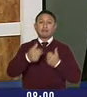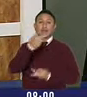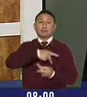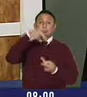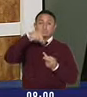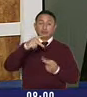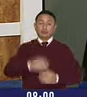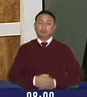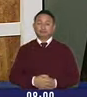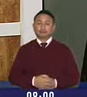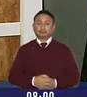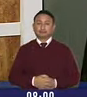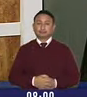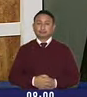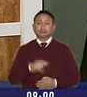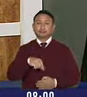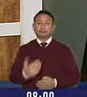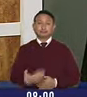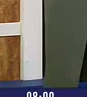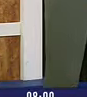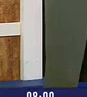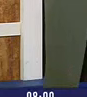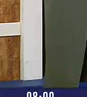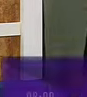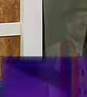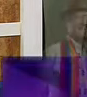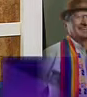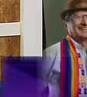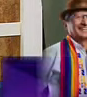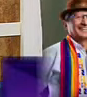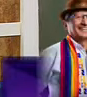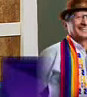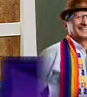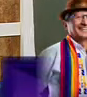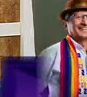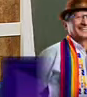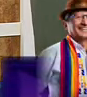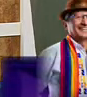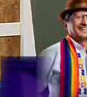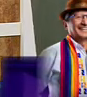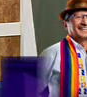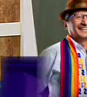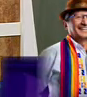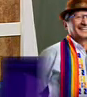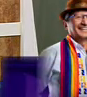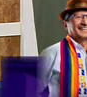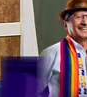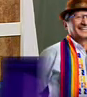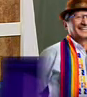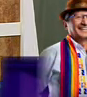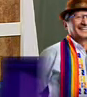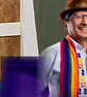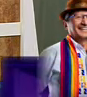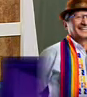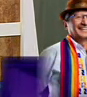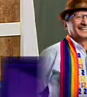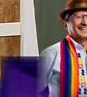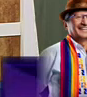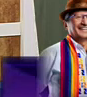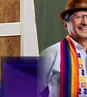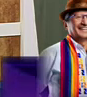de Pichincha. Así es, estará en este espacio de entrevistas el candidato Guillermo Churuchumbi. Él quiere pues